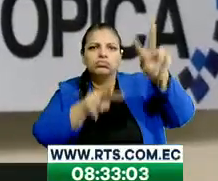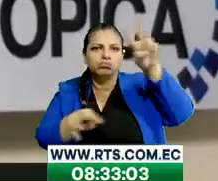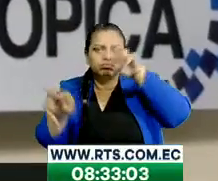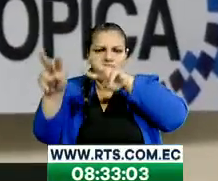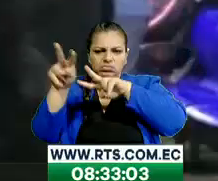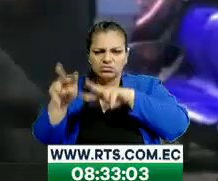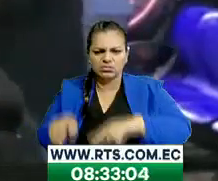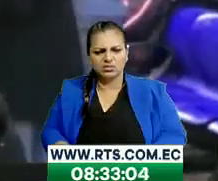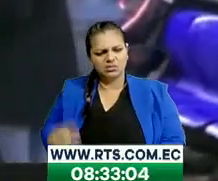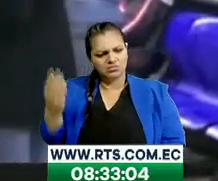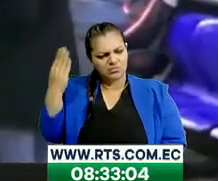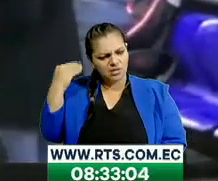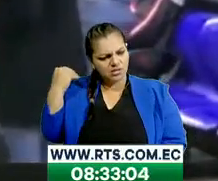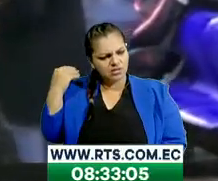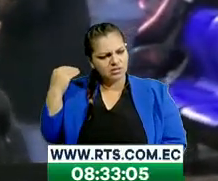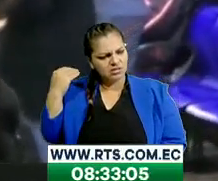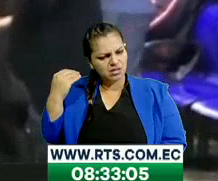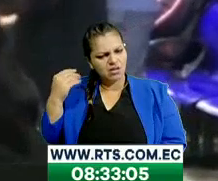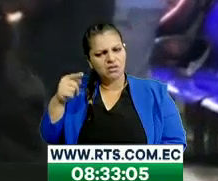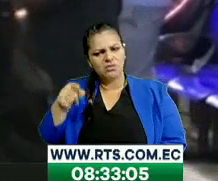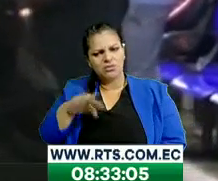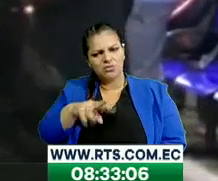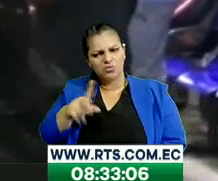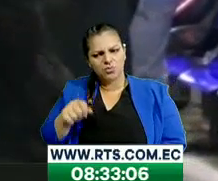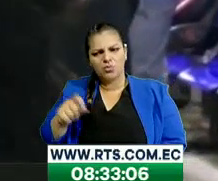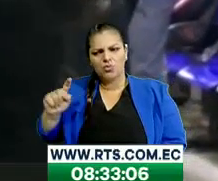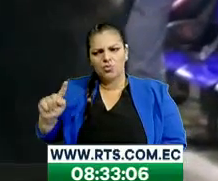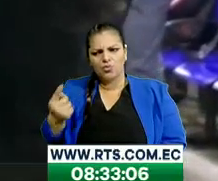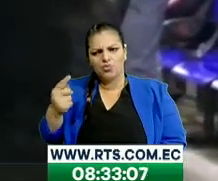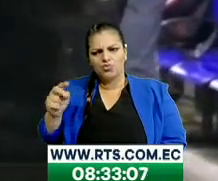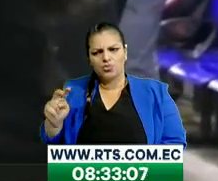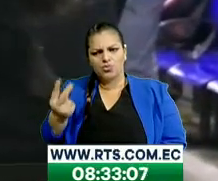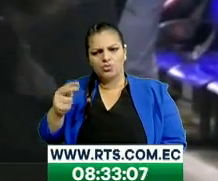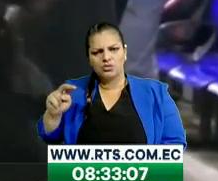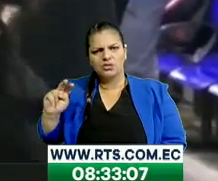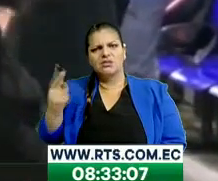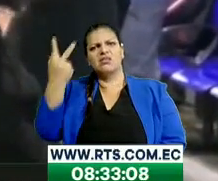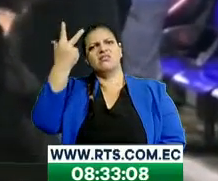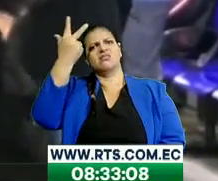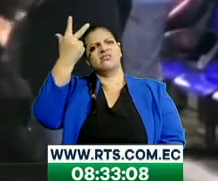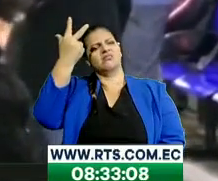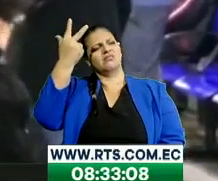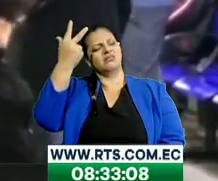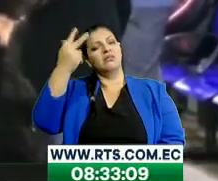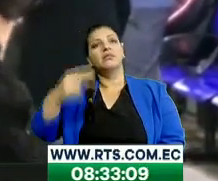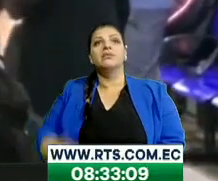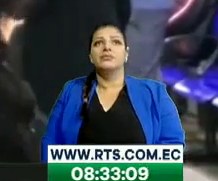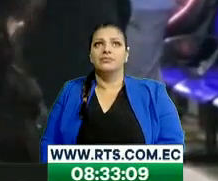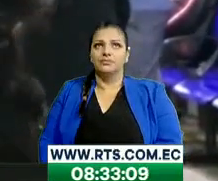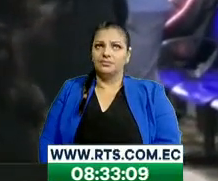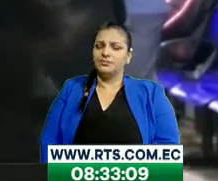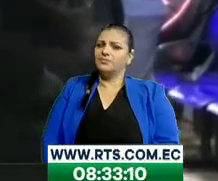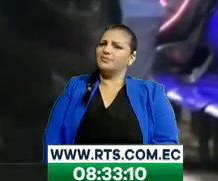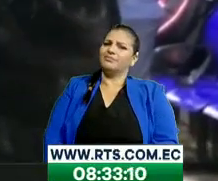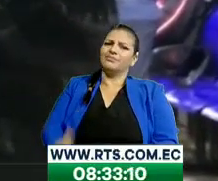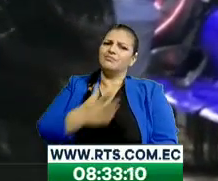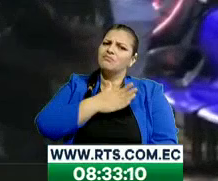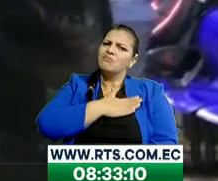robo que viene en este año y es lamentable. Ya buscaron la responsabilidad de ciertos ciudadanos